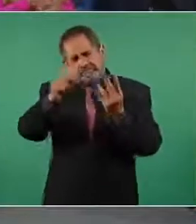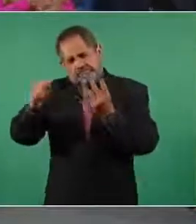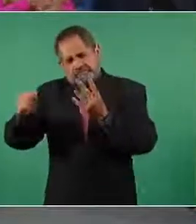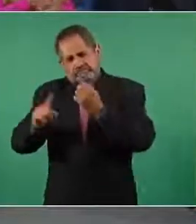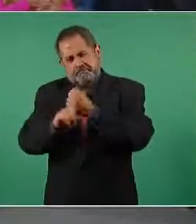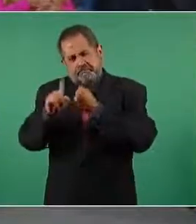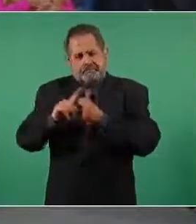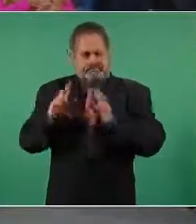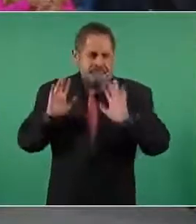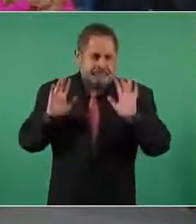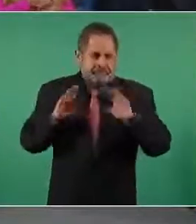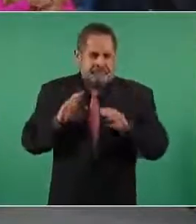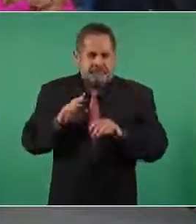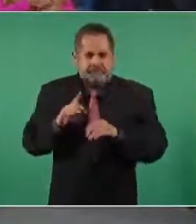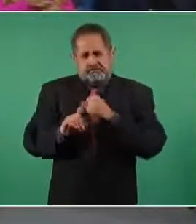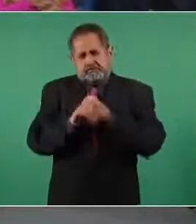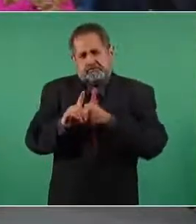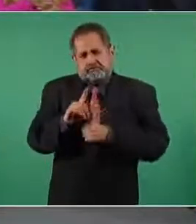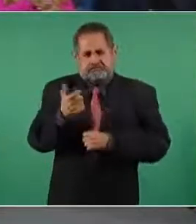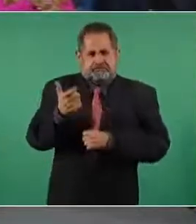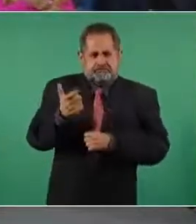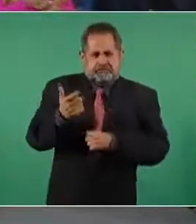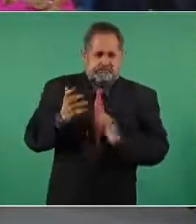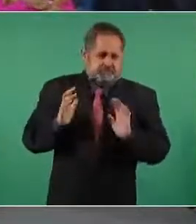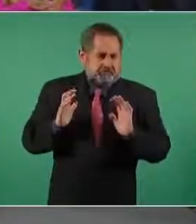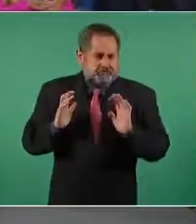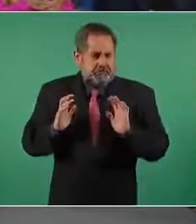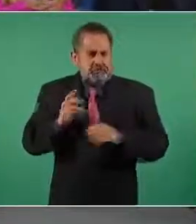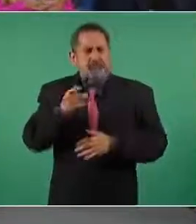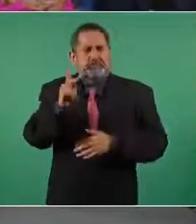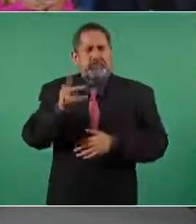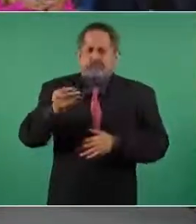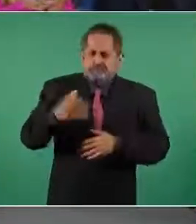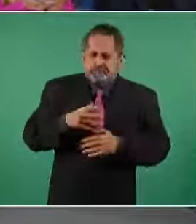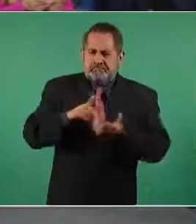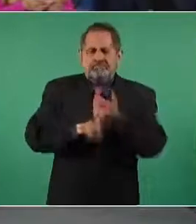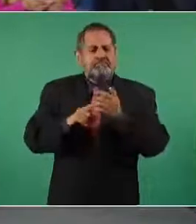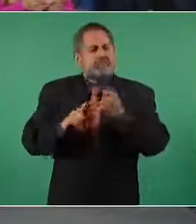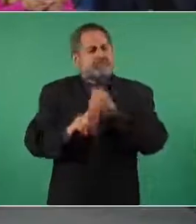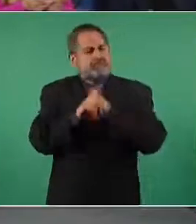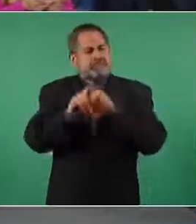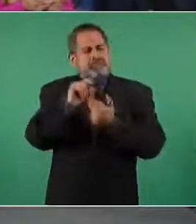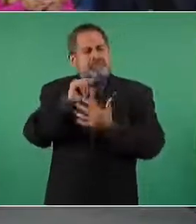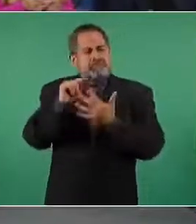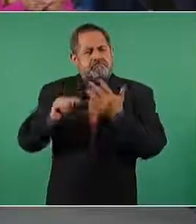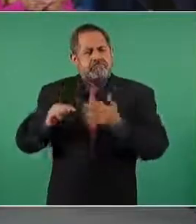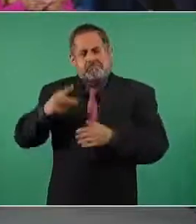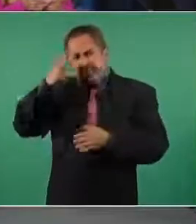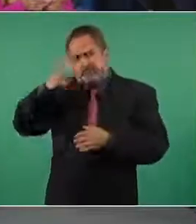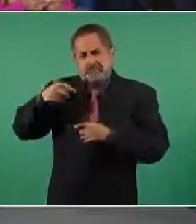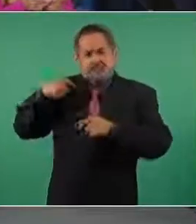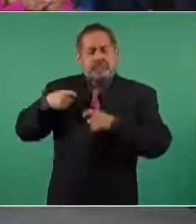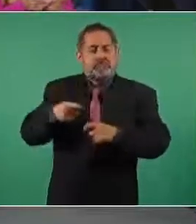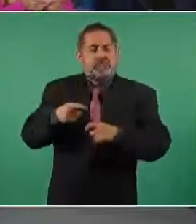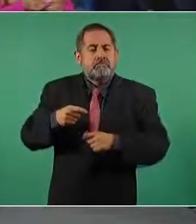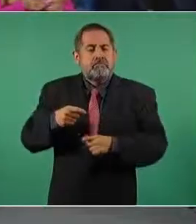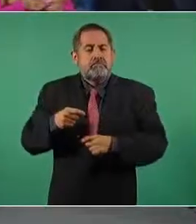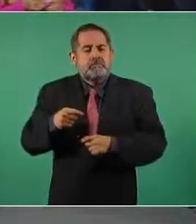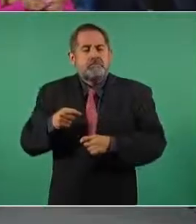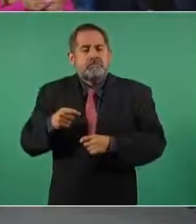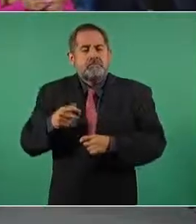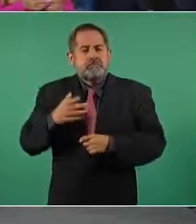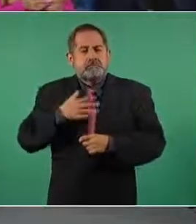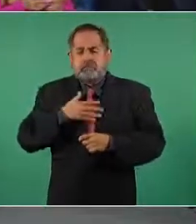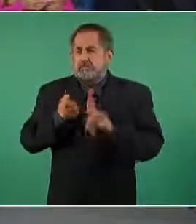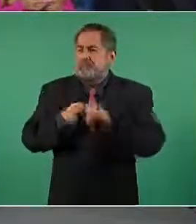ocasiones fundamentalmente económicos, pero a pesar de esos problemas económicos que ha tenido en México, sin embargo, desde el punto